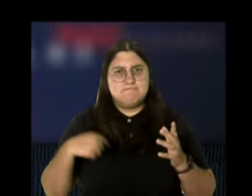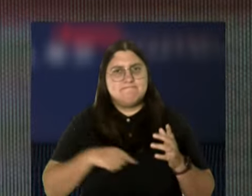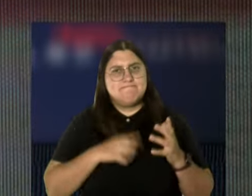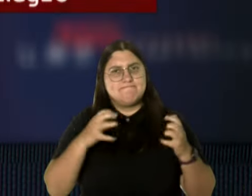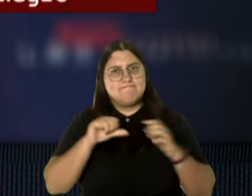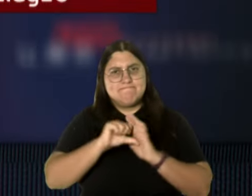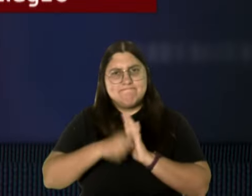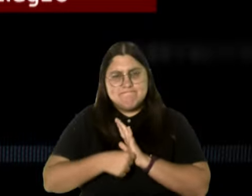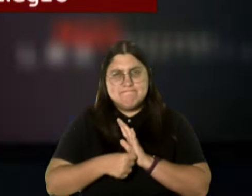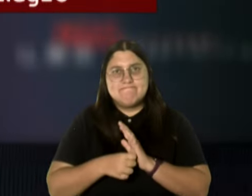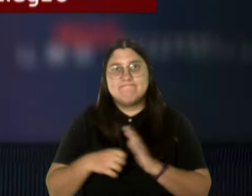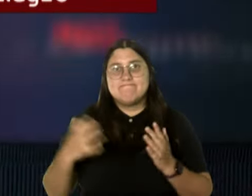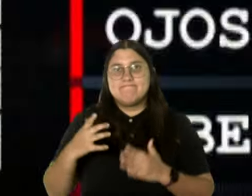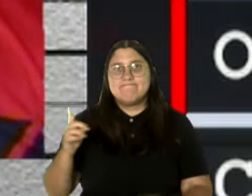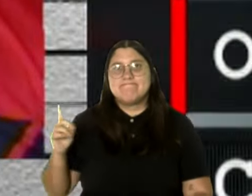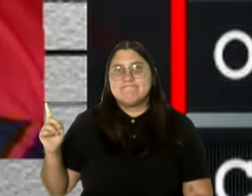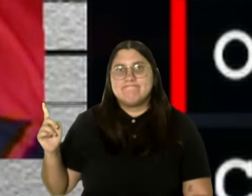mucha atención